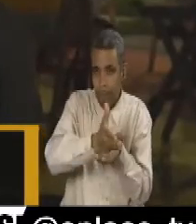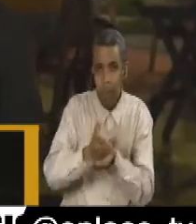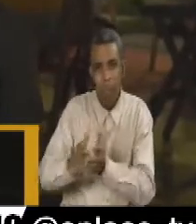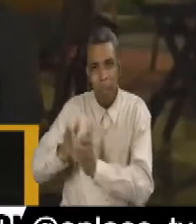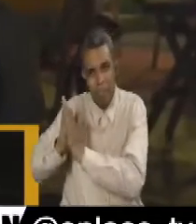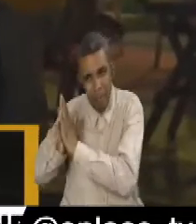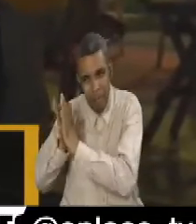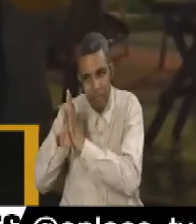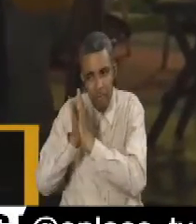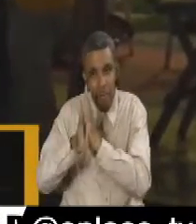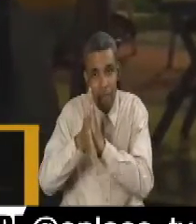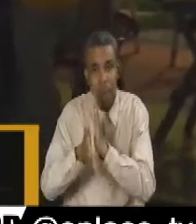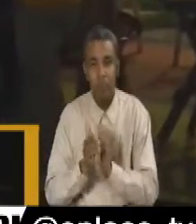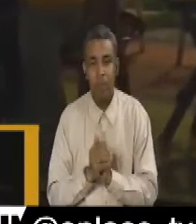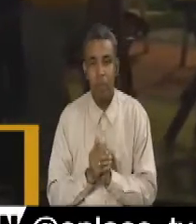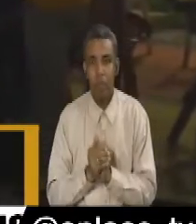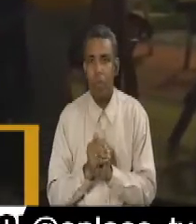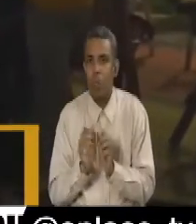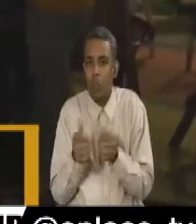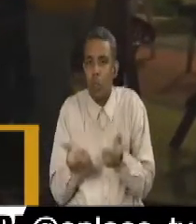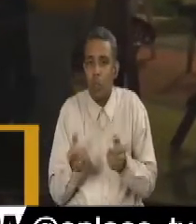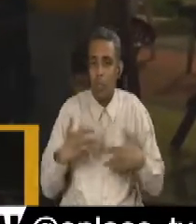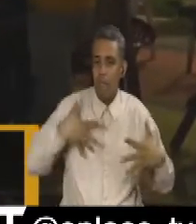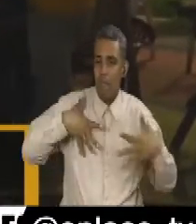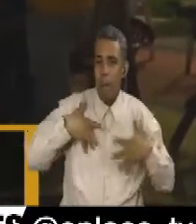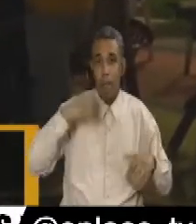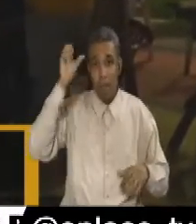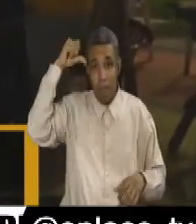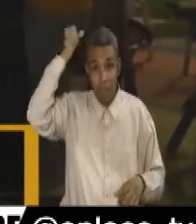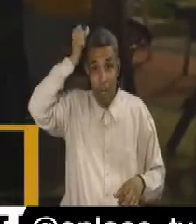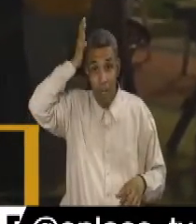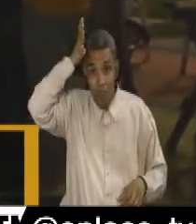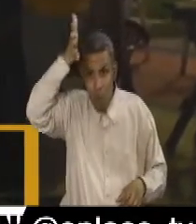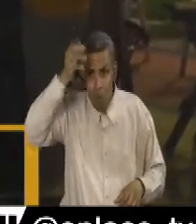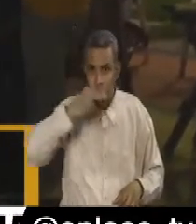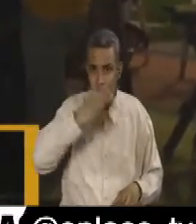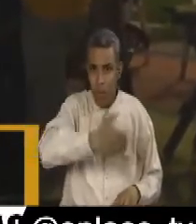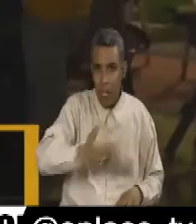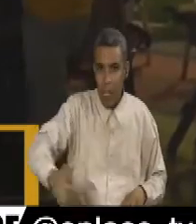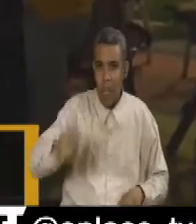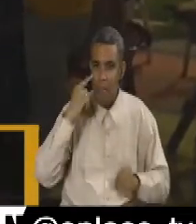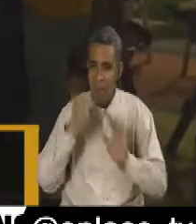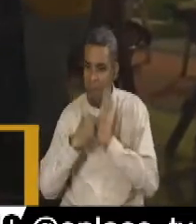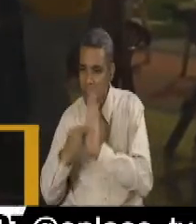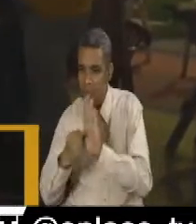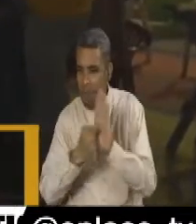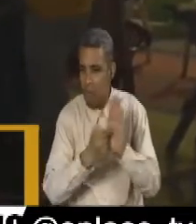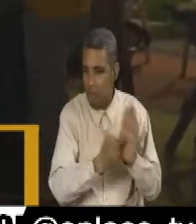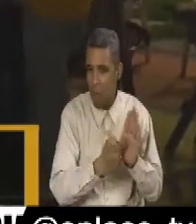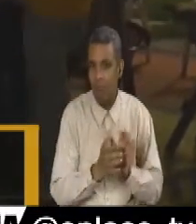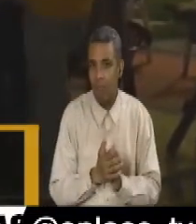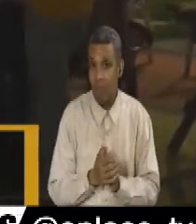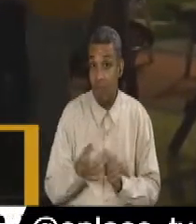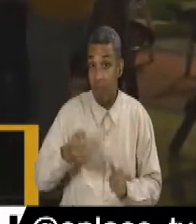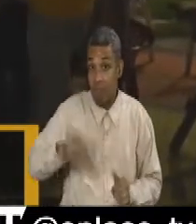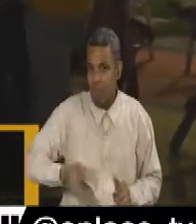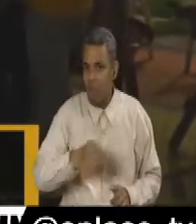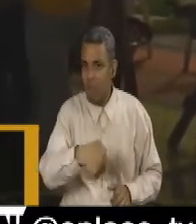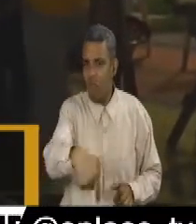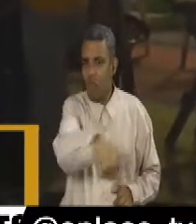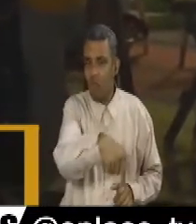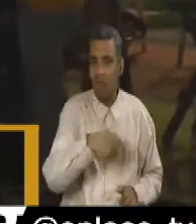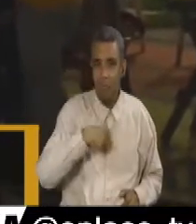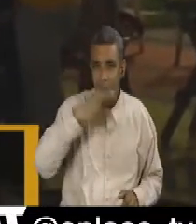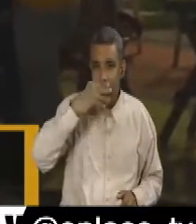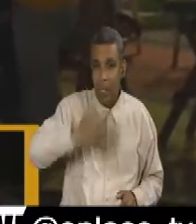utilizando lo que es la parte lúdica, y por eso estamos trabajando con las obras de Rufino, que es una obra muy importante que le